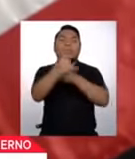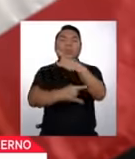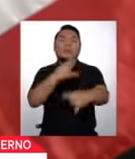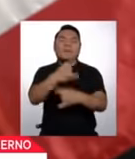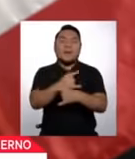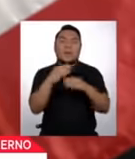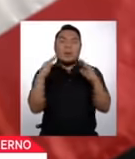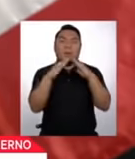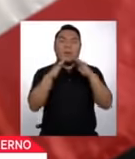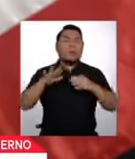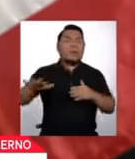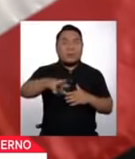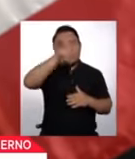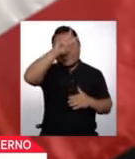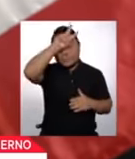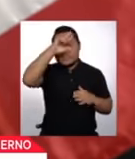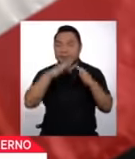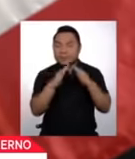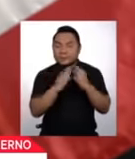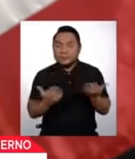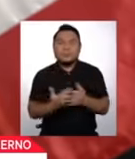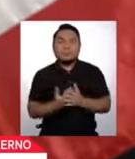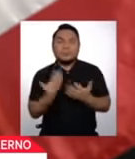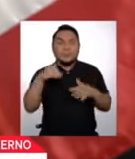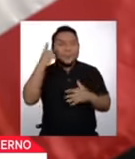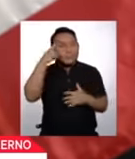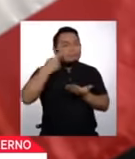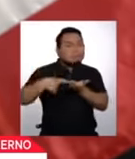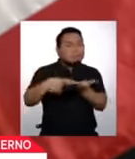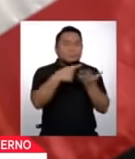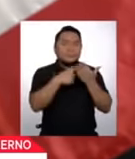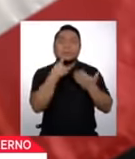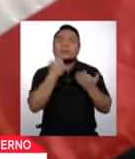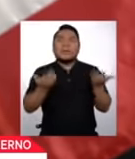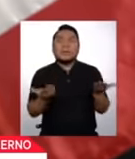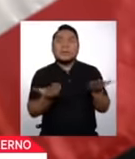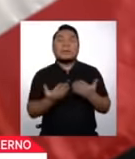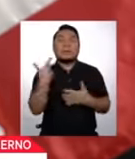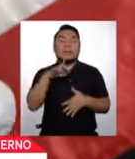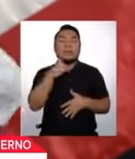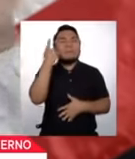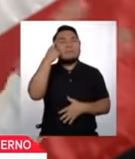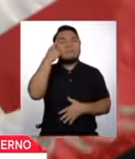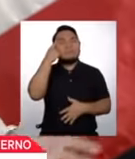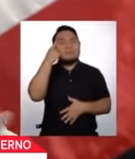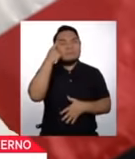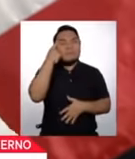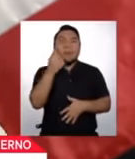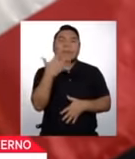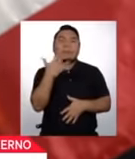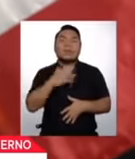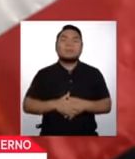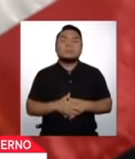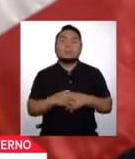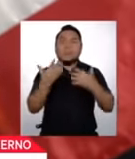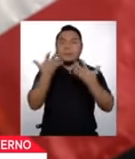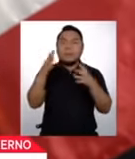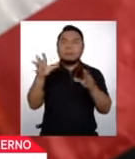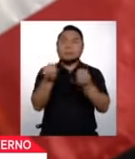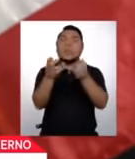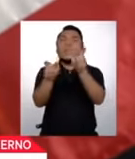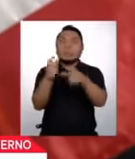hogares del Perú. Hemos determinado que sacando del total de hogares, que son 9